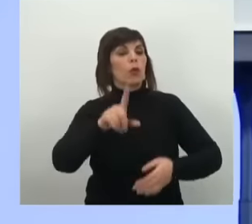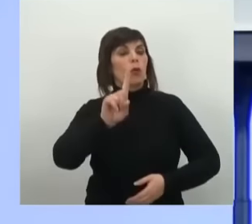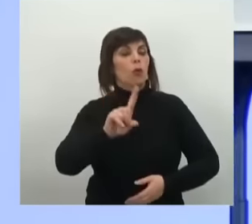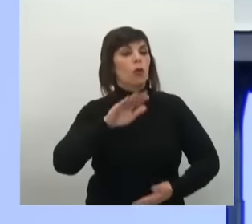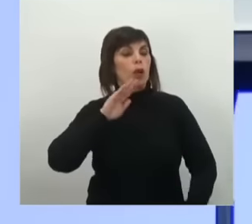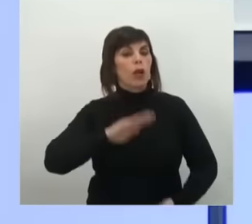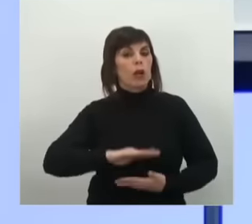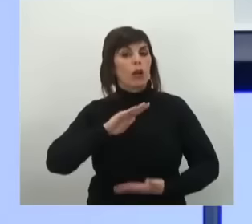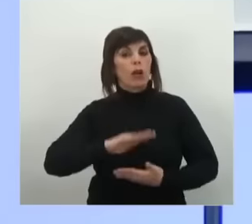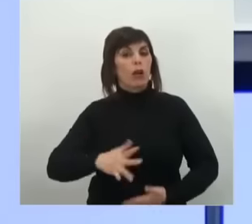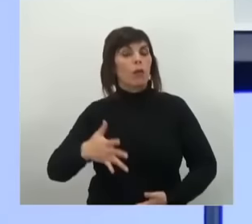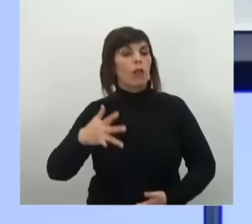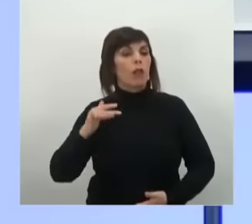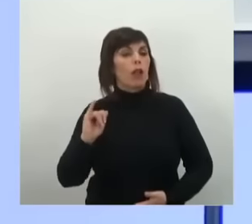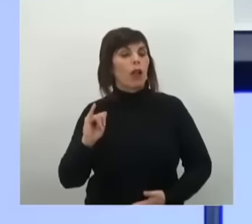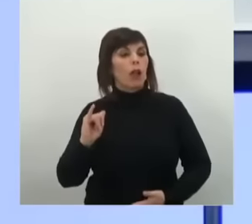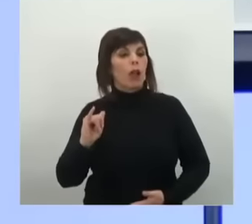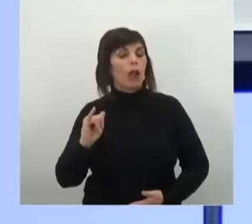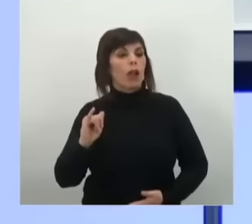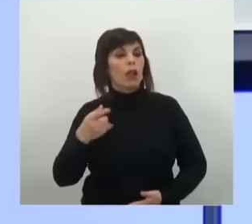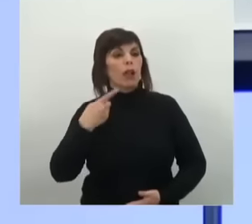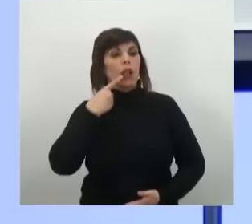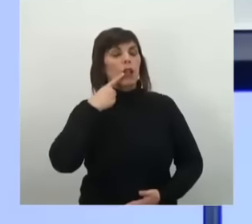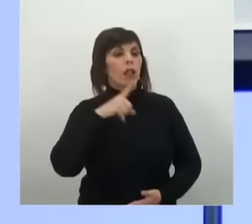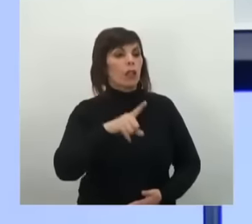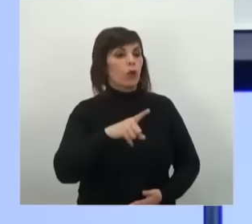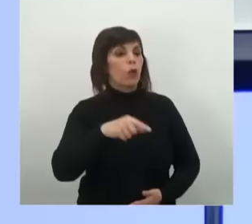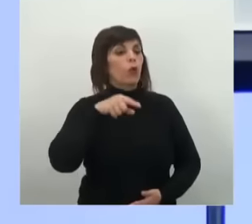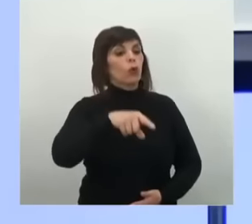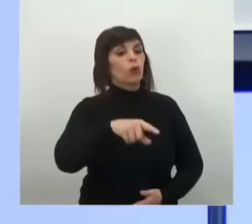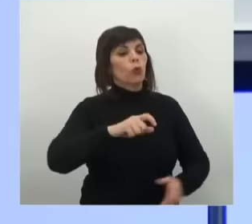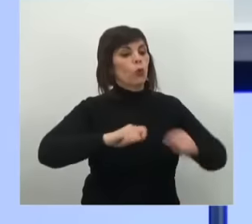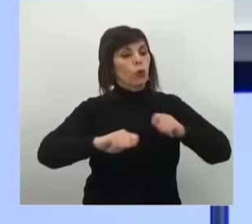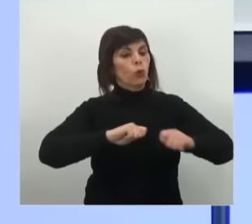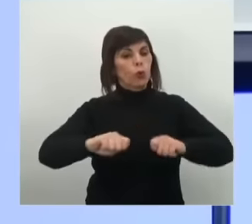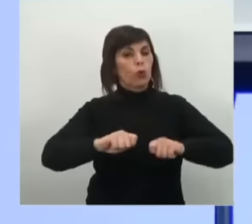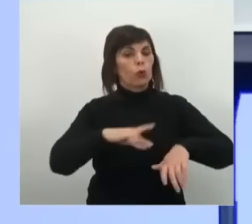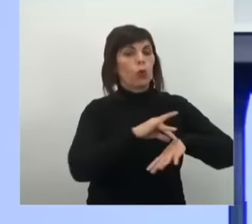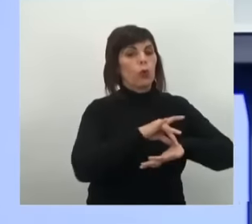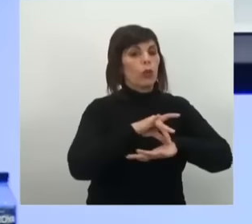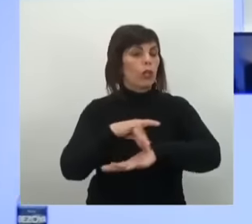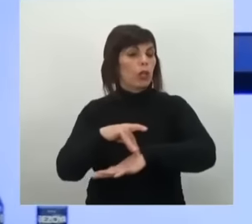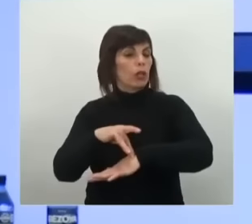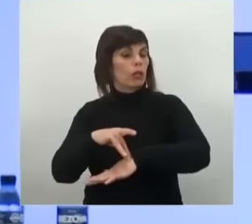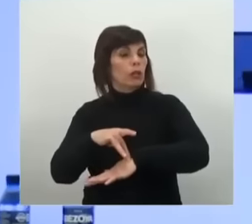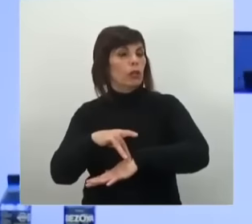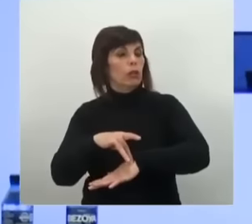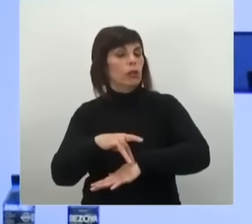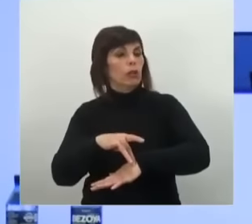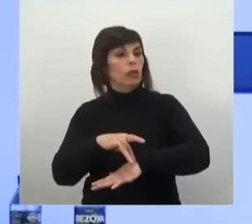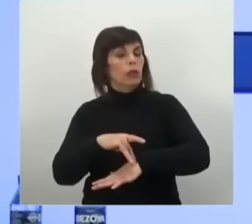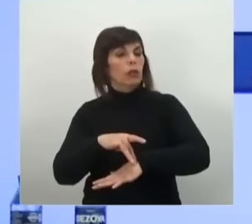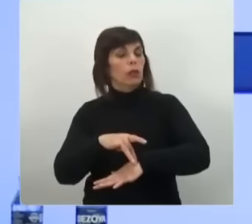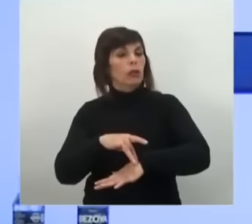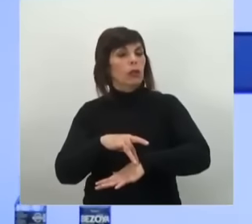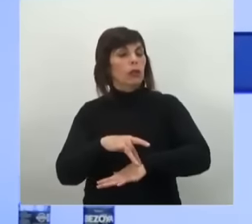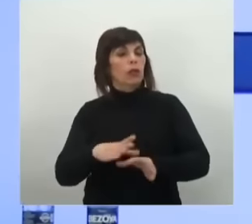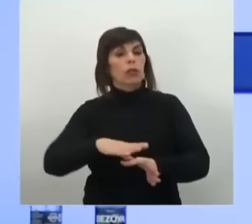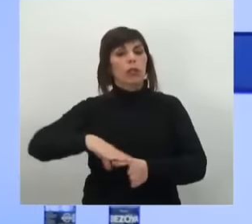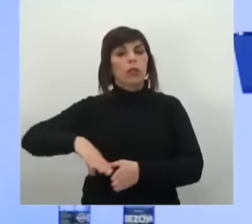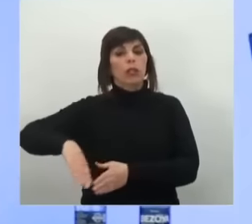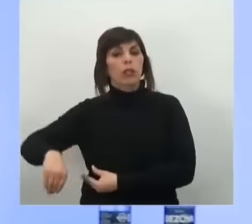de decirle Hey toma el control y por consecuencia esa Barca